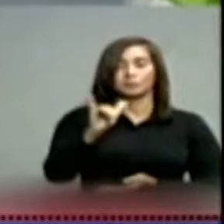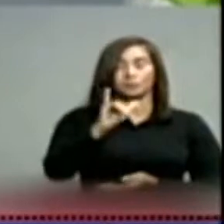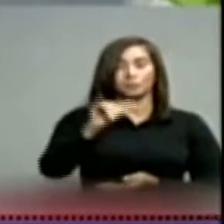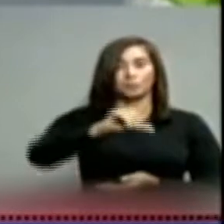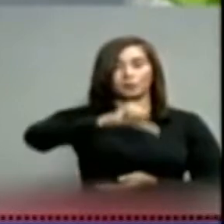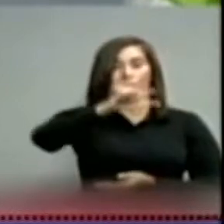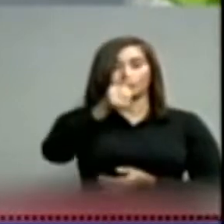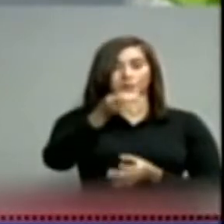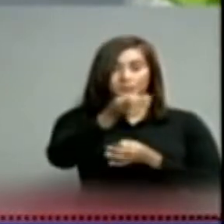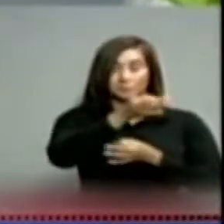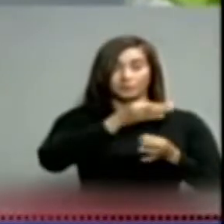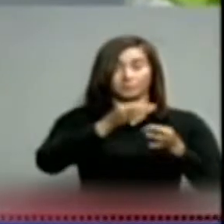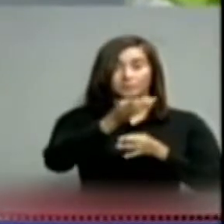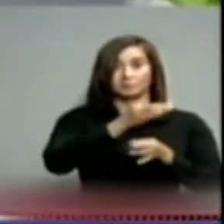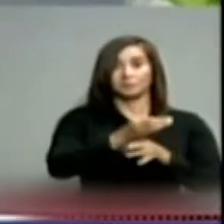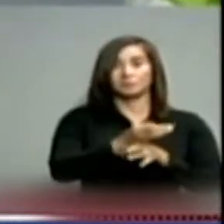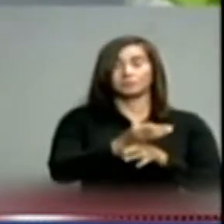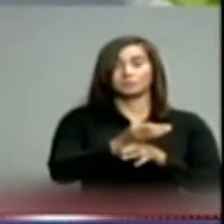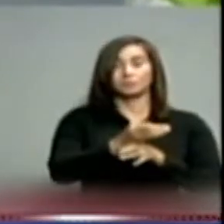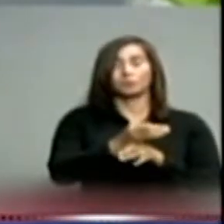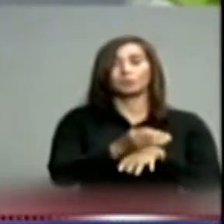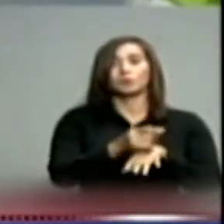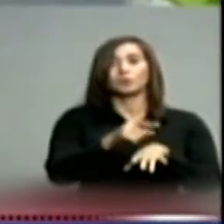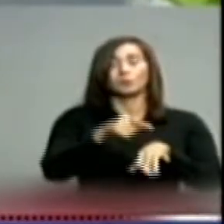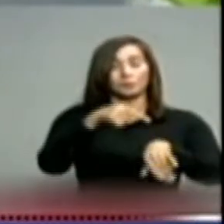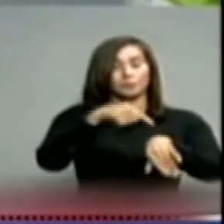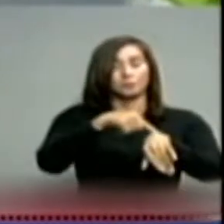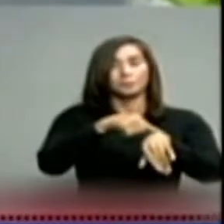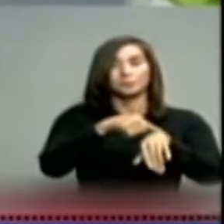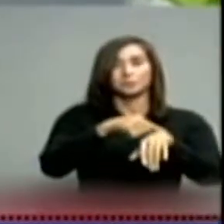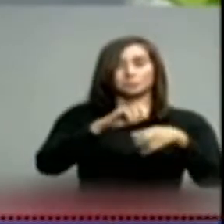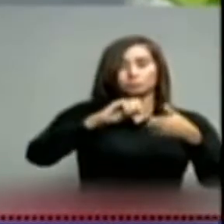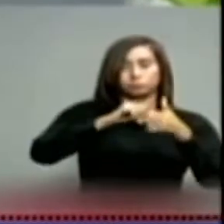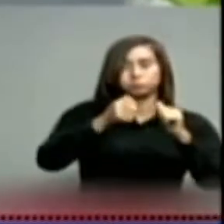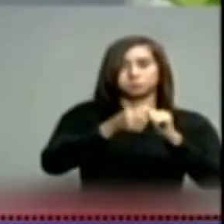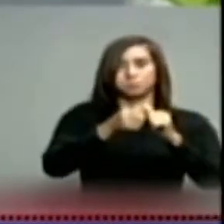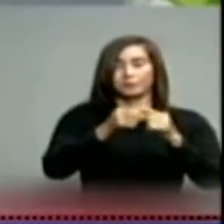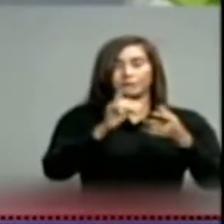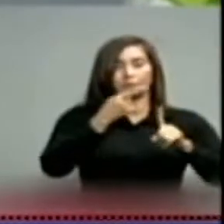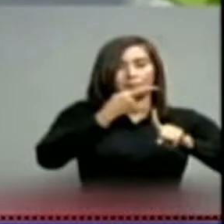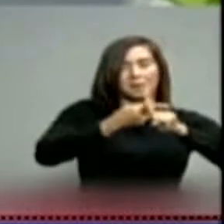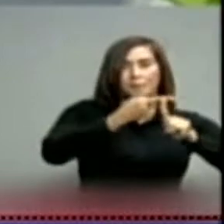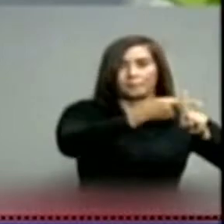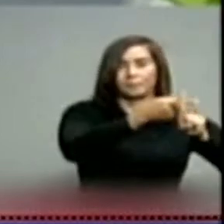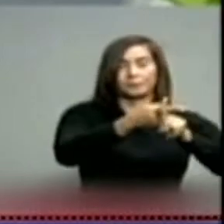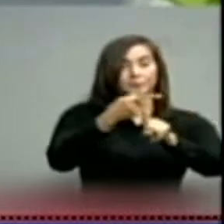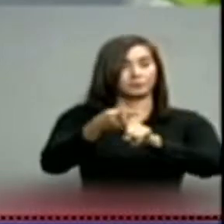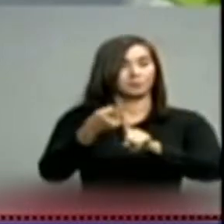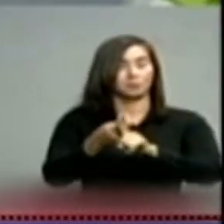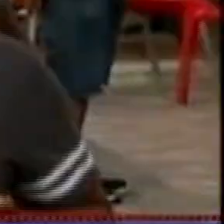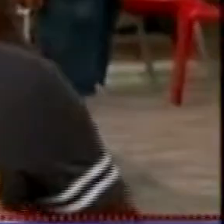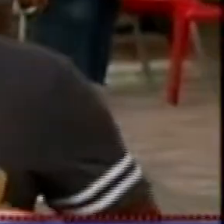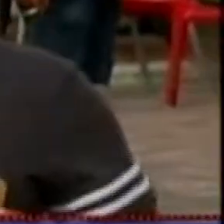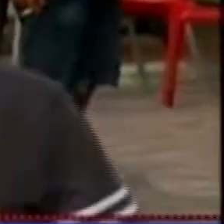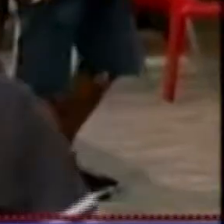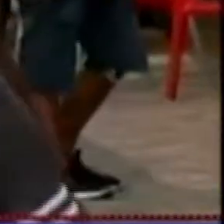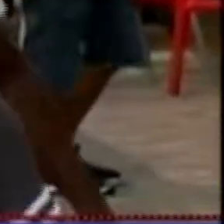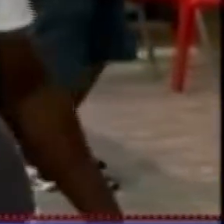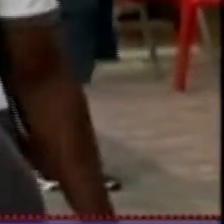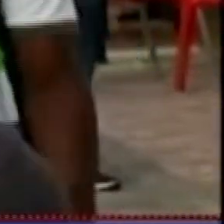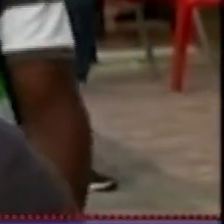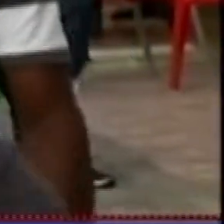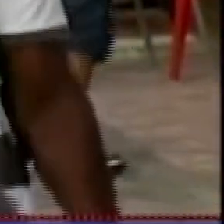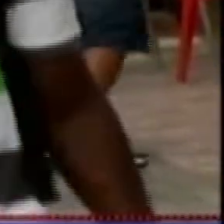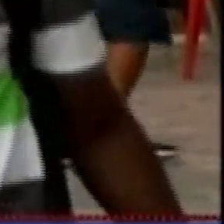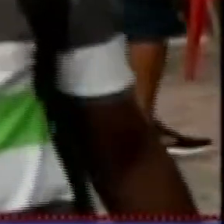Francisco de Macorís en un momento trágico de la circulación comunitaria. El